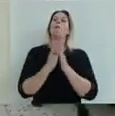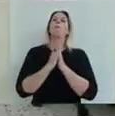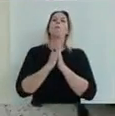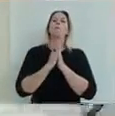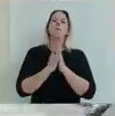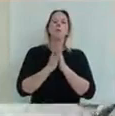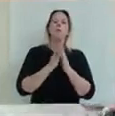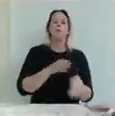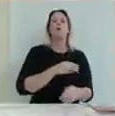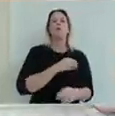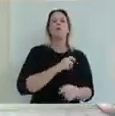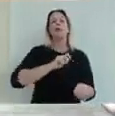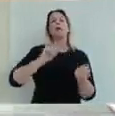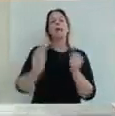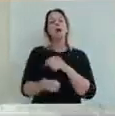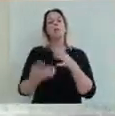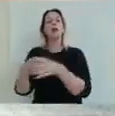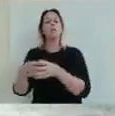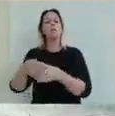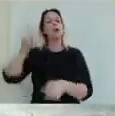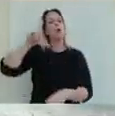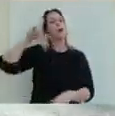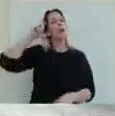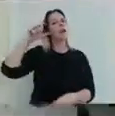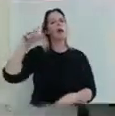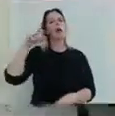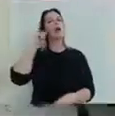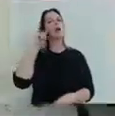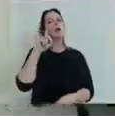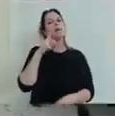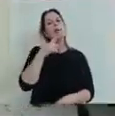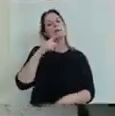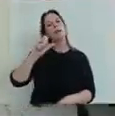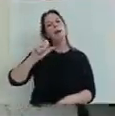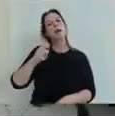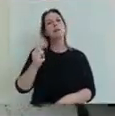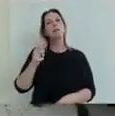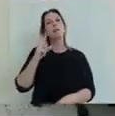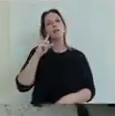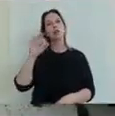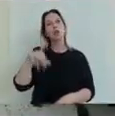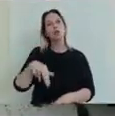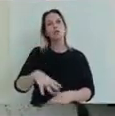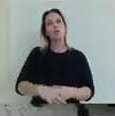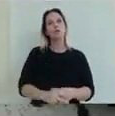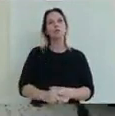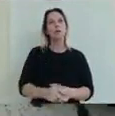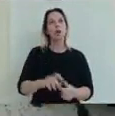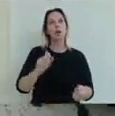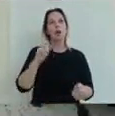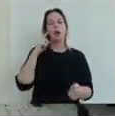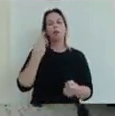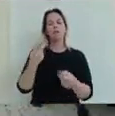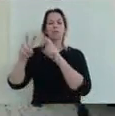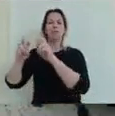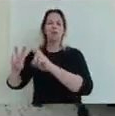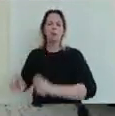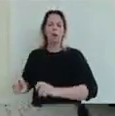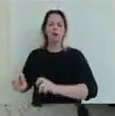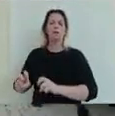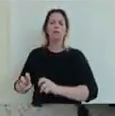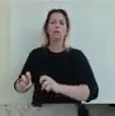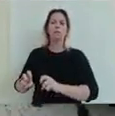de Legislación a los efectos de estudiar la probabilidad del pedido de los vecinos, así